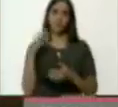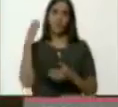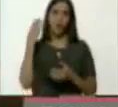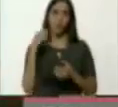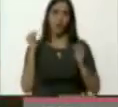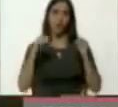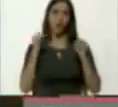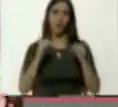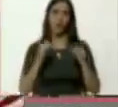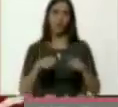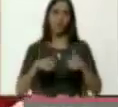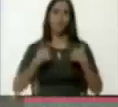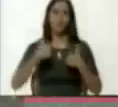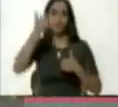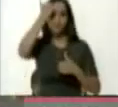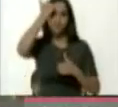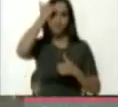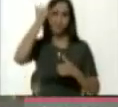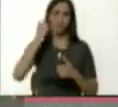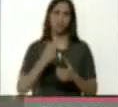los países más ignorantes.